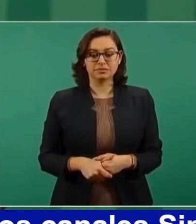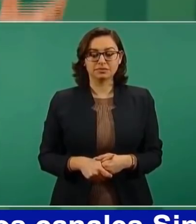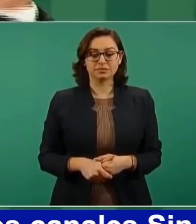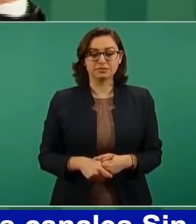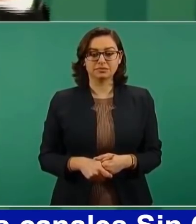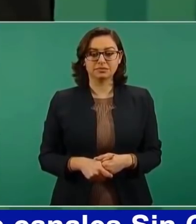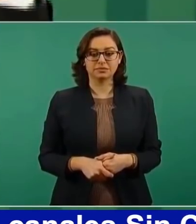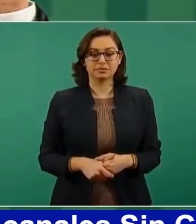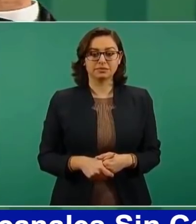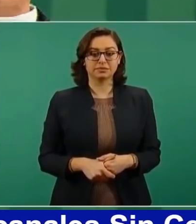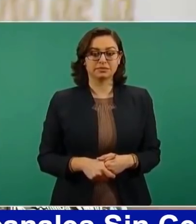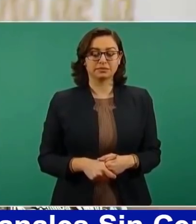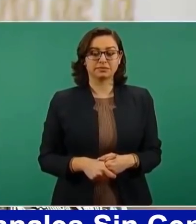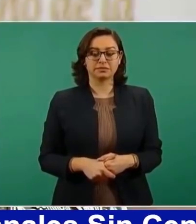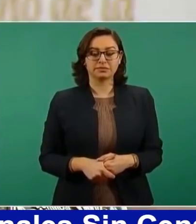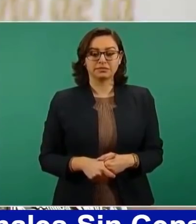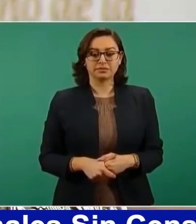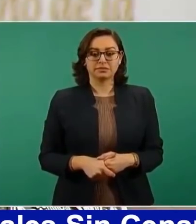como si